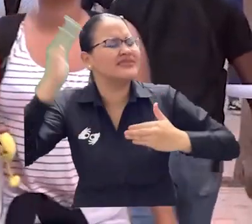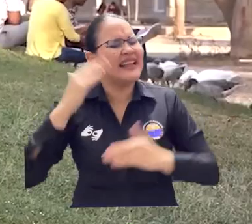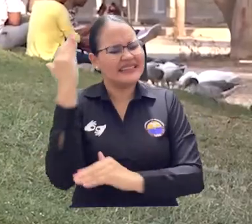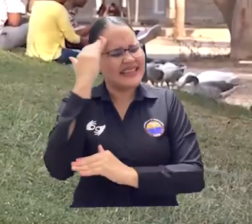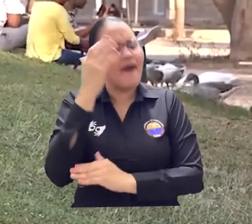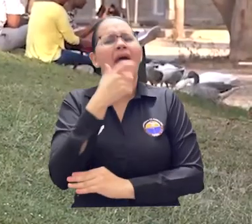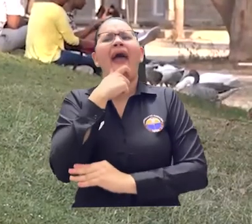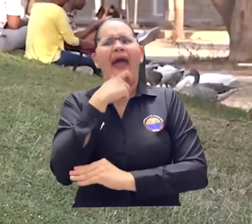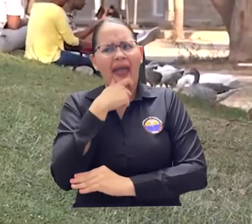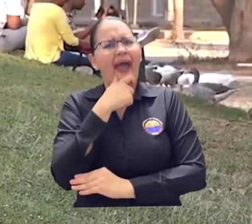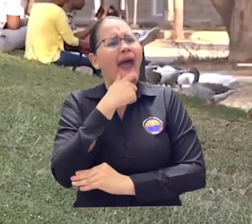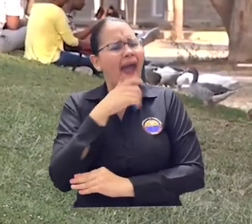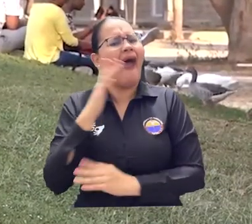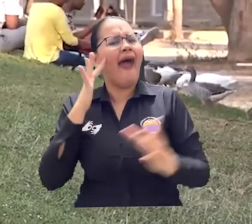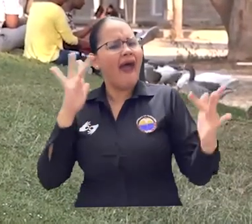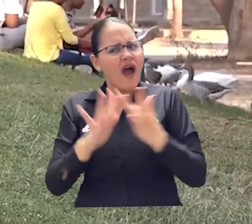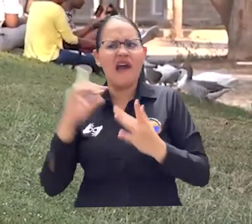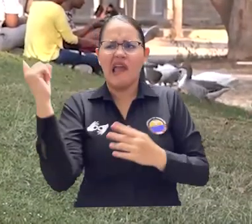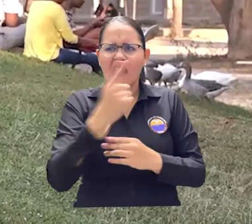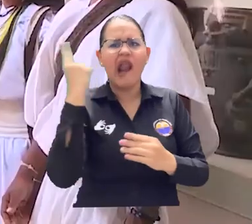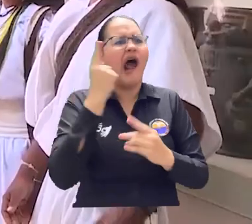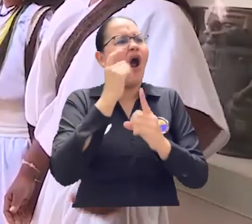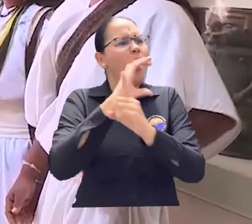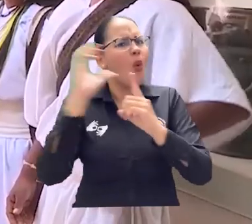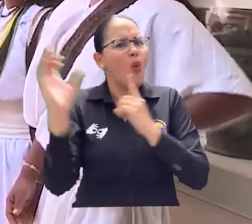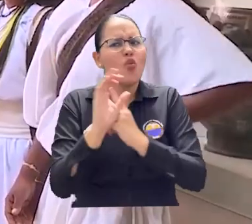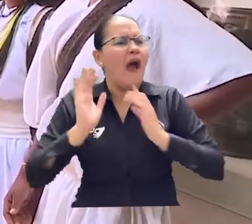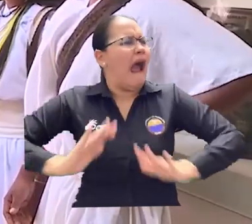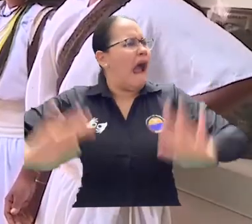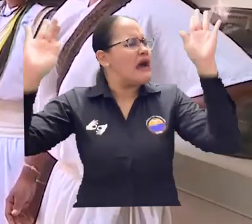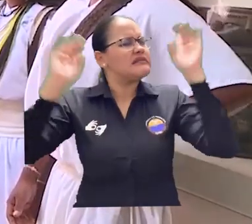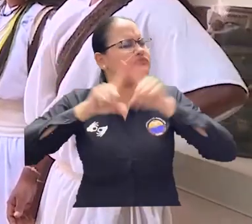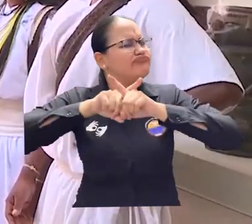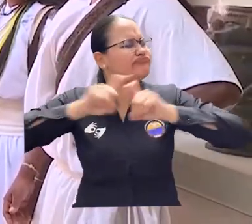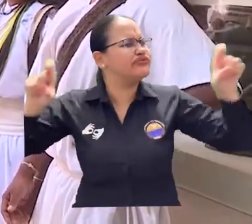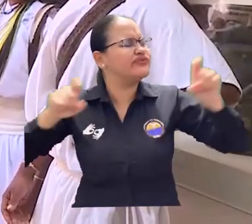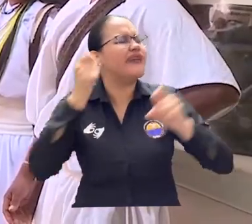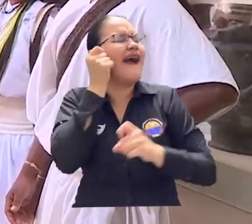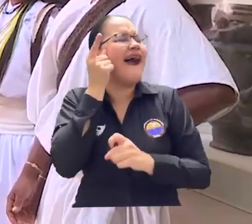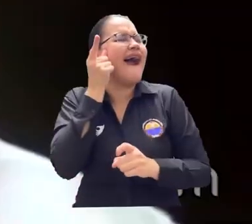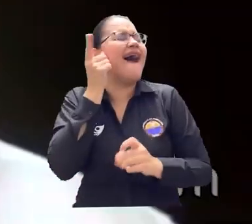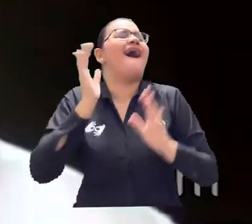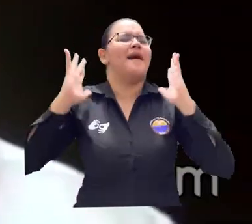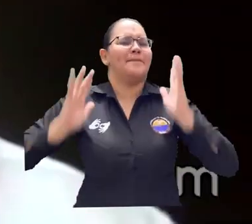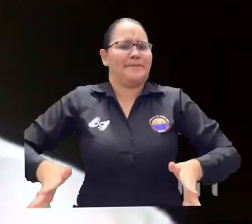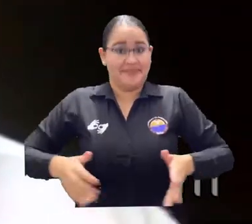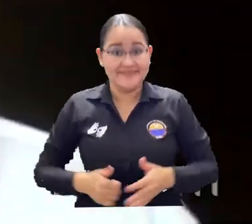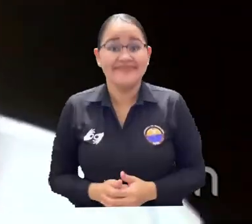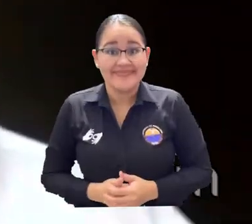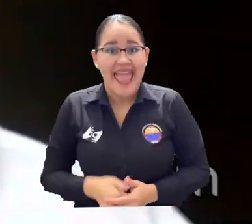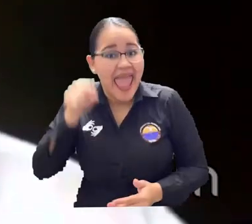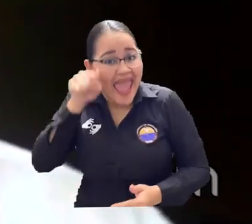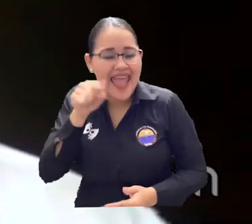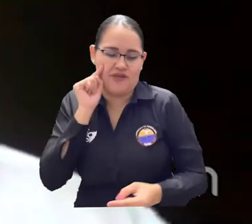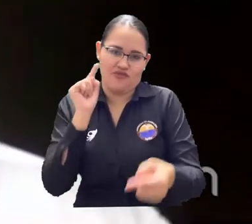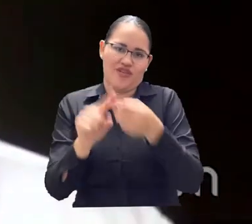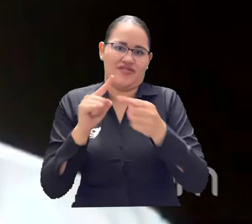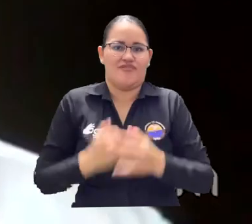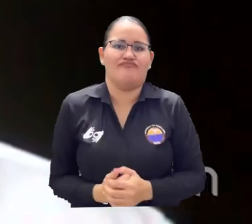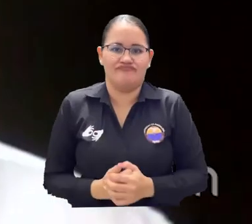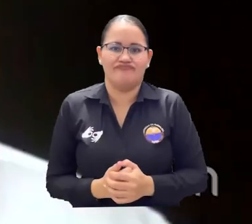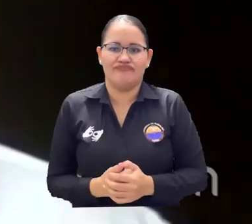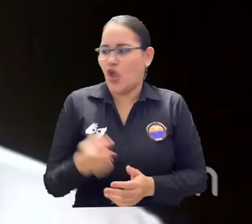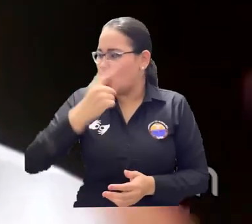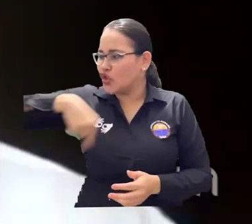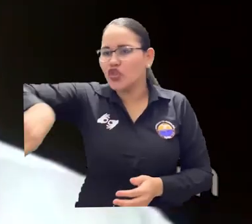si requiriese un abordaje distinto, sino simplemente reconocer que estamos en múltiples escenarios de construcción y que todos hemos